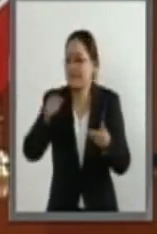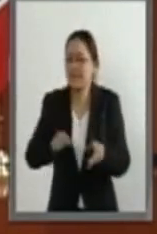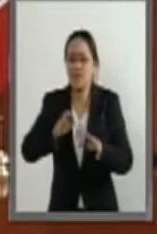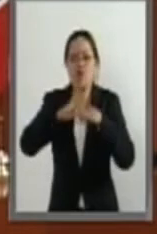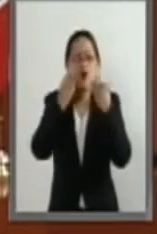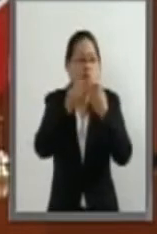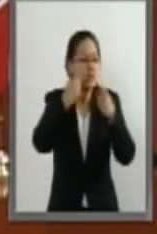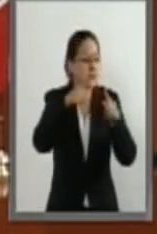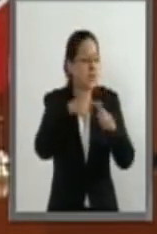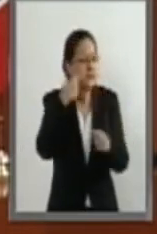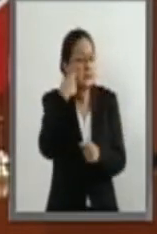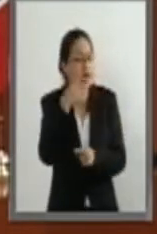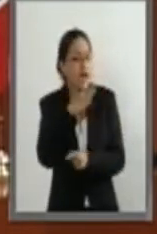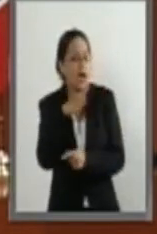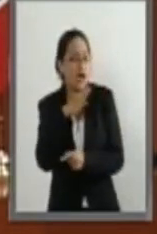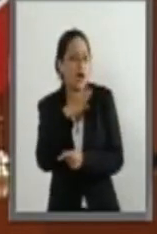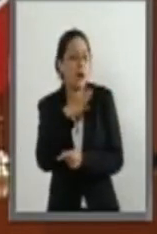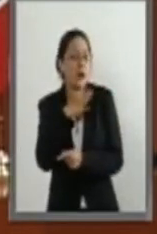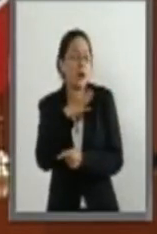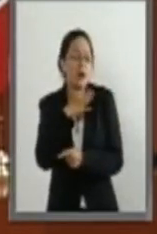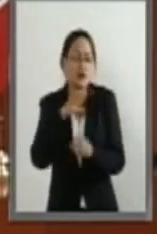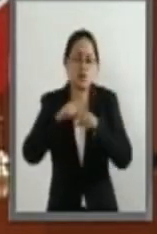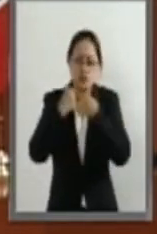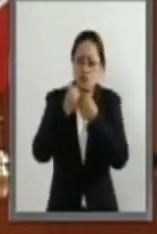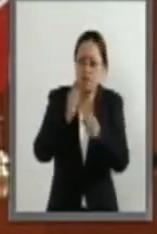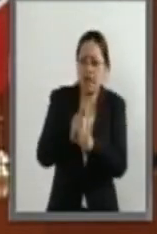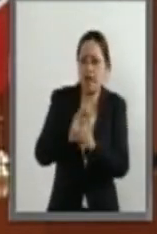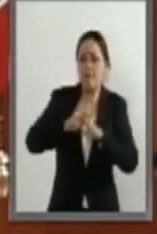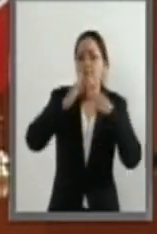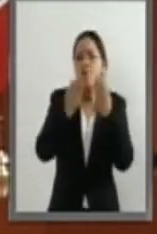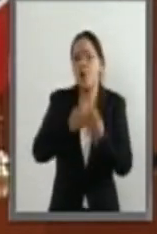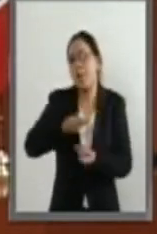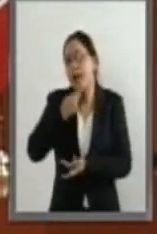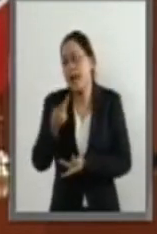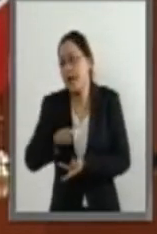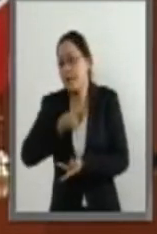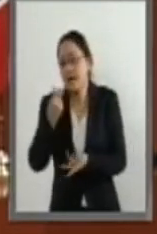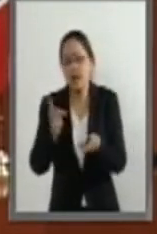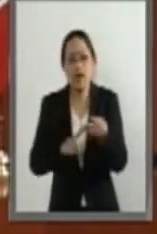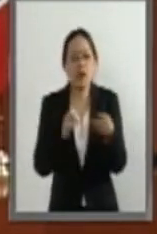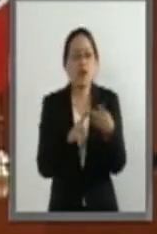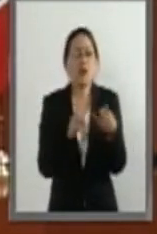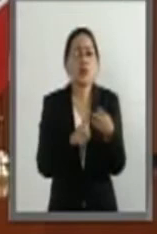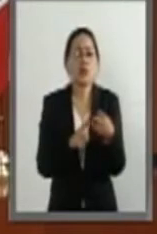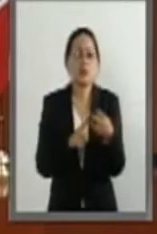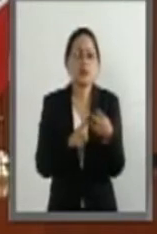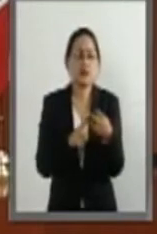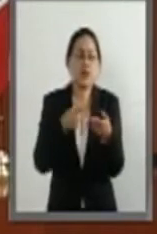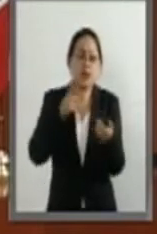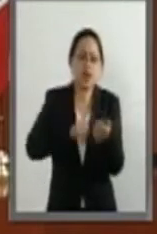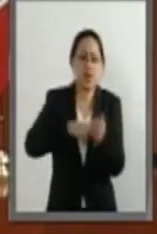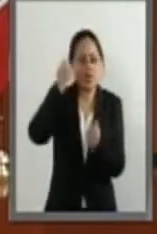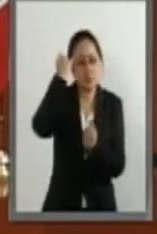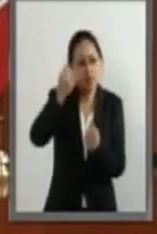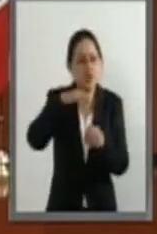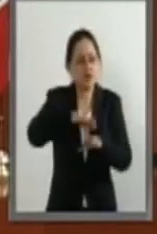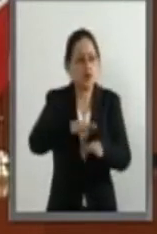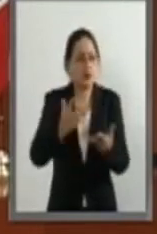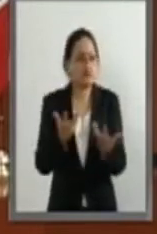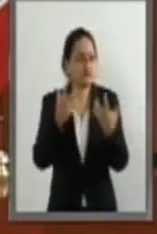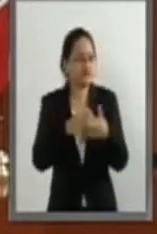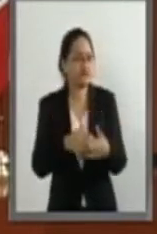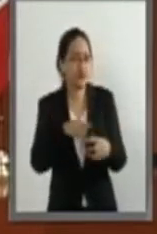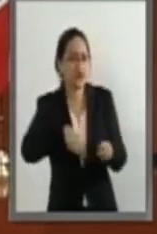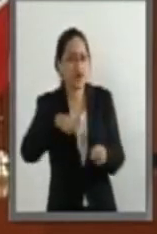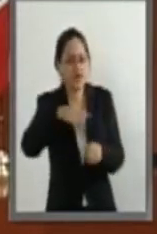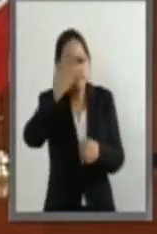expresiones sociales, del lenguaje, en los currículos ocultos de la educación, en la